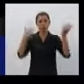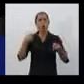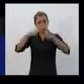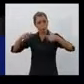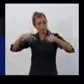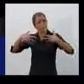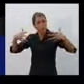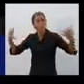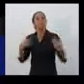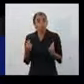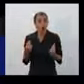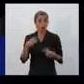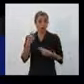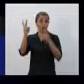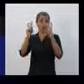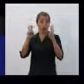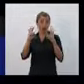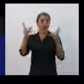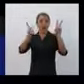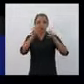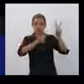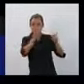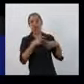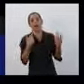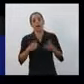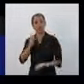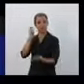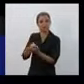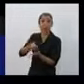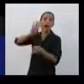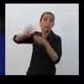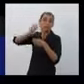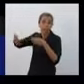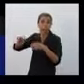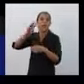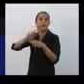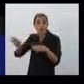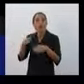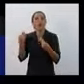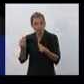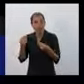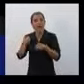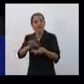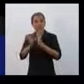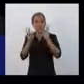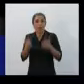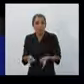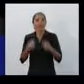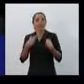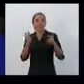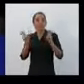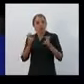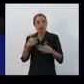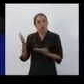dólares para pagar la deuda presidente y dólares para obtener insumos y seguir produciendo y